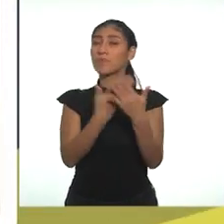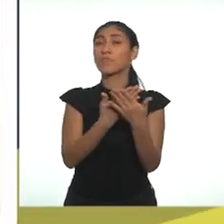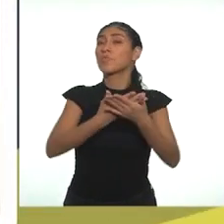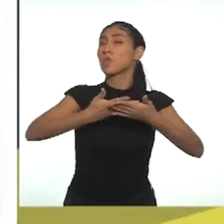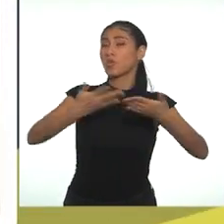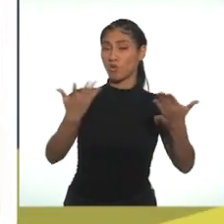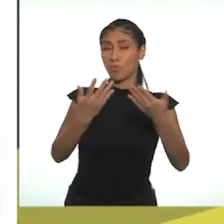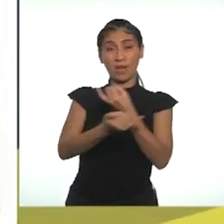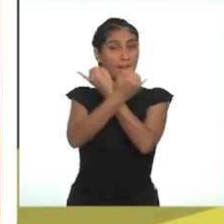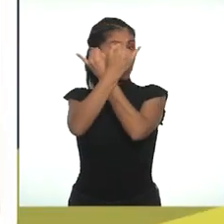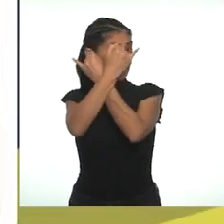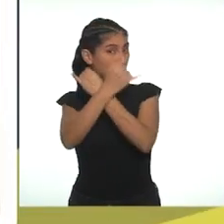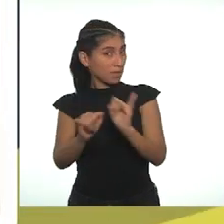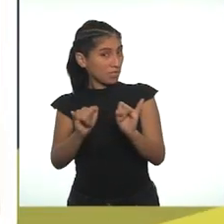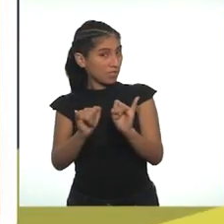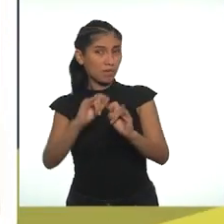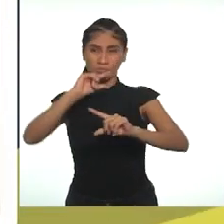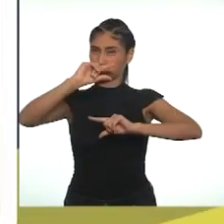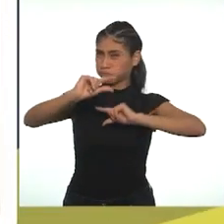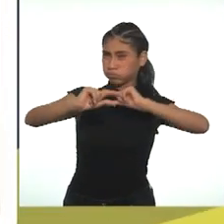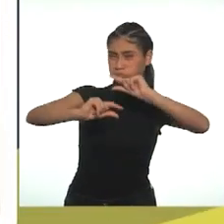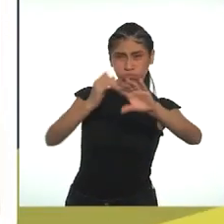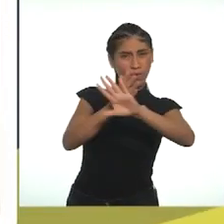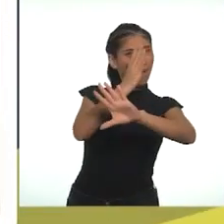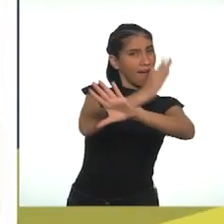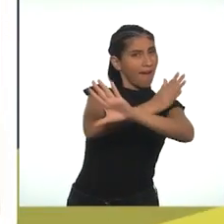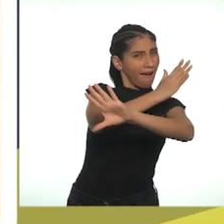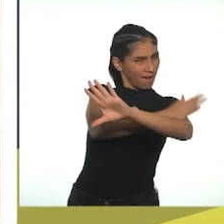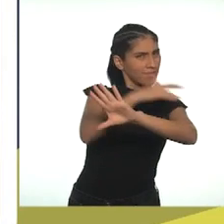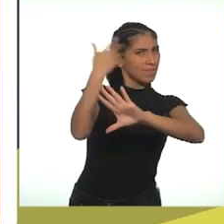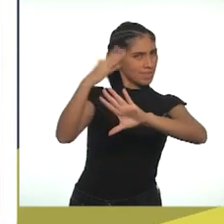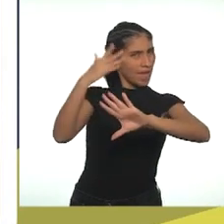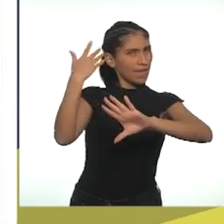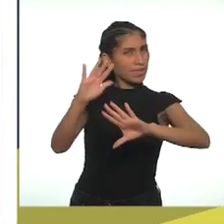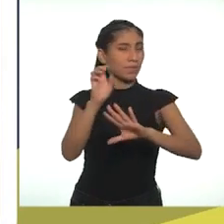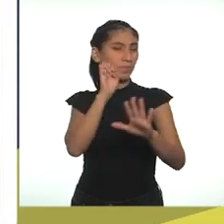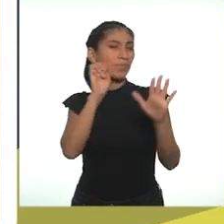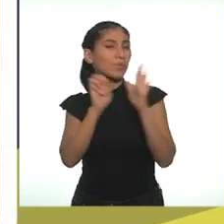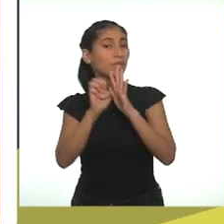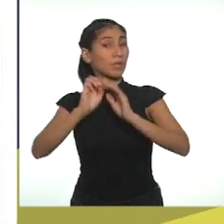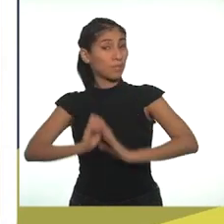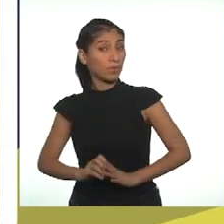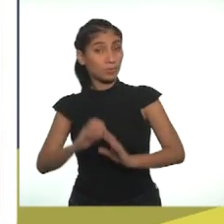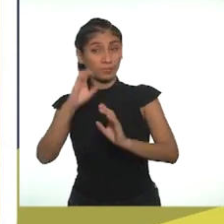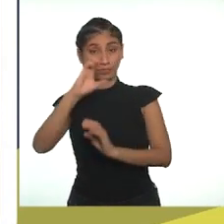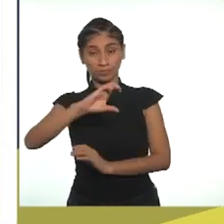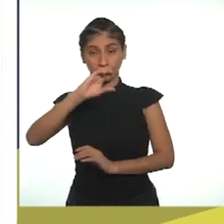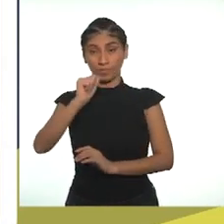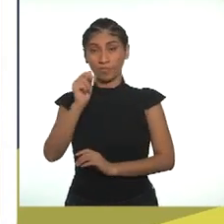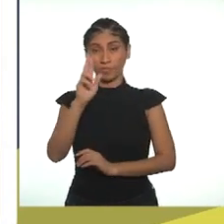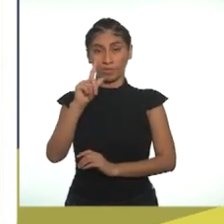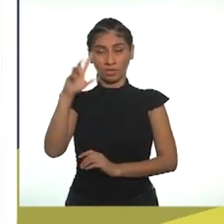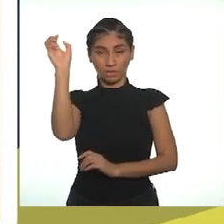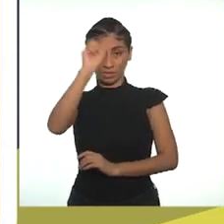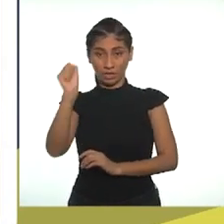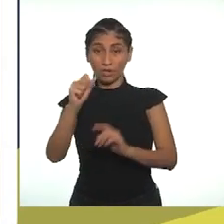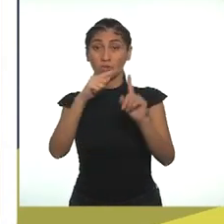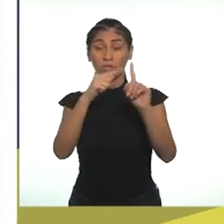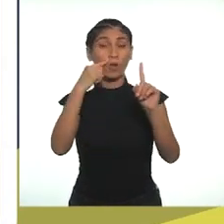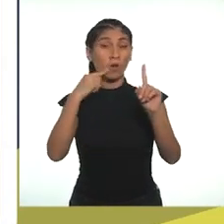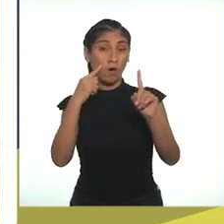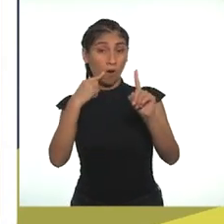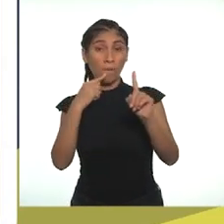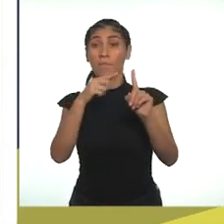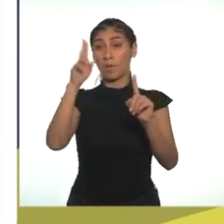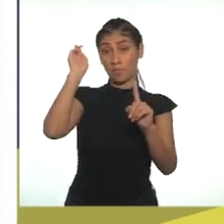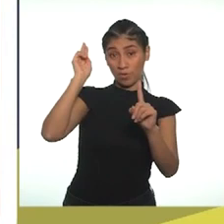evidencia de que la independencia se fue gestando mucho antes de que sucediera. Por ejemplo, Carlos Contreras, doctor en Historia